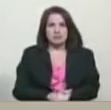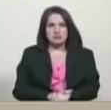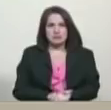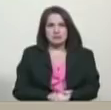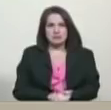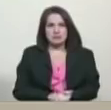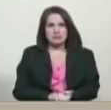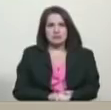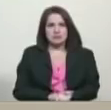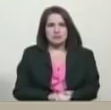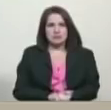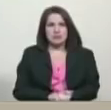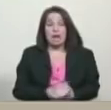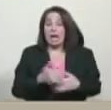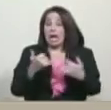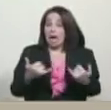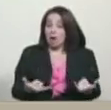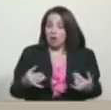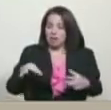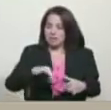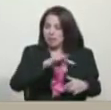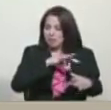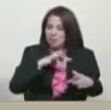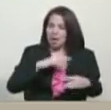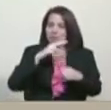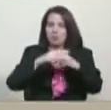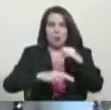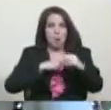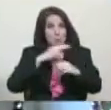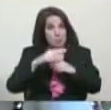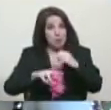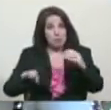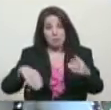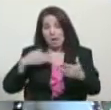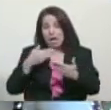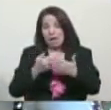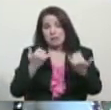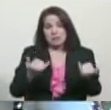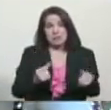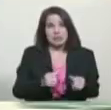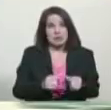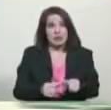sigamos sembrando papas hasta llegar,